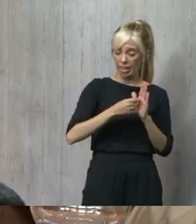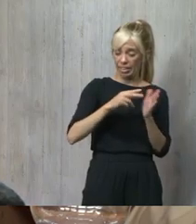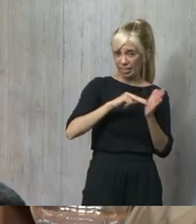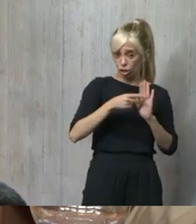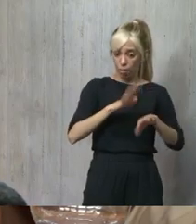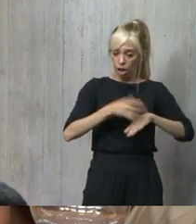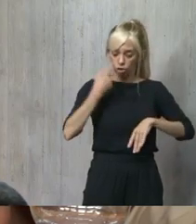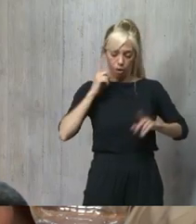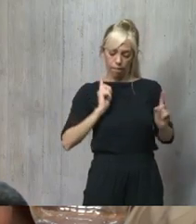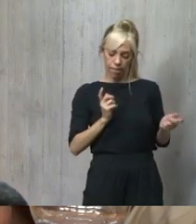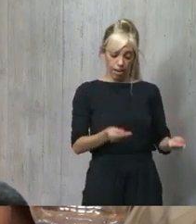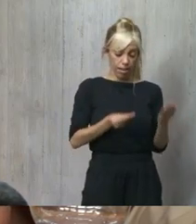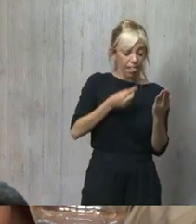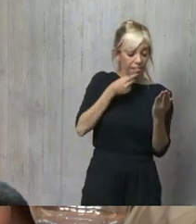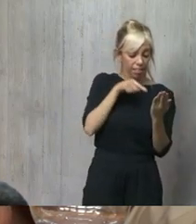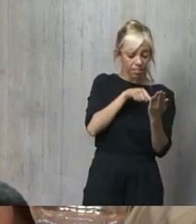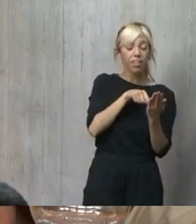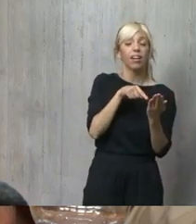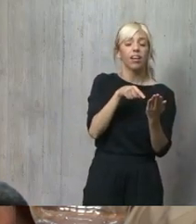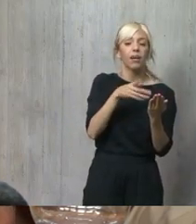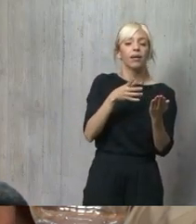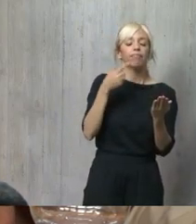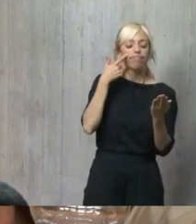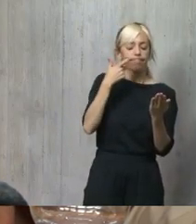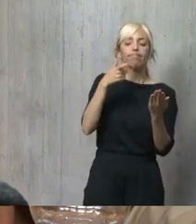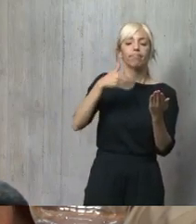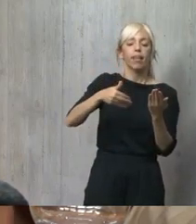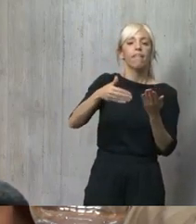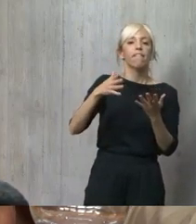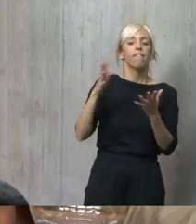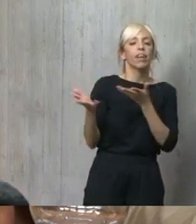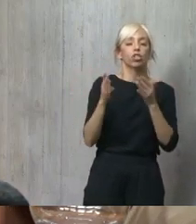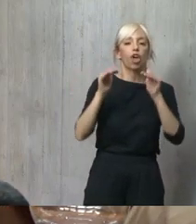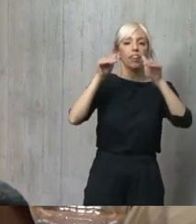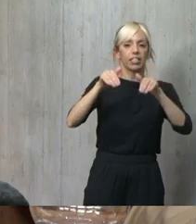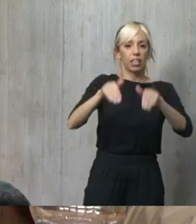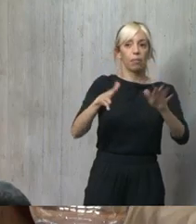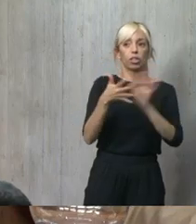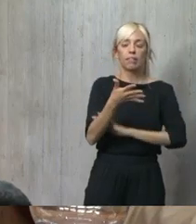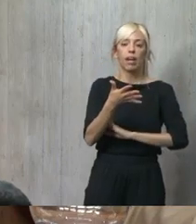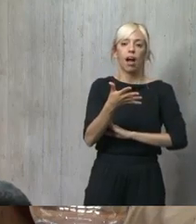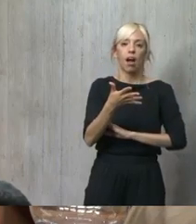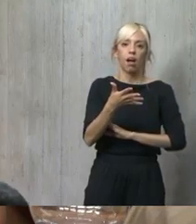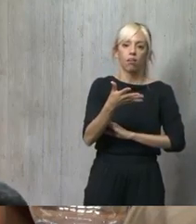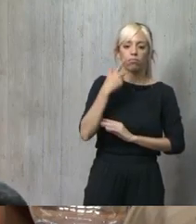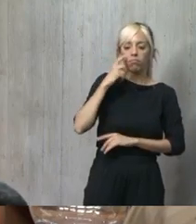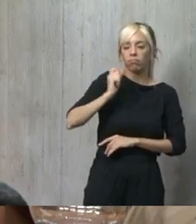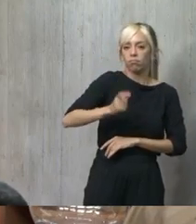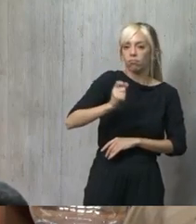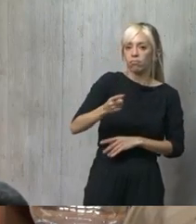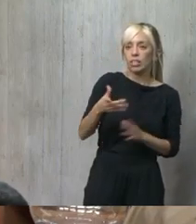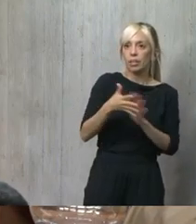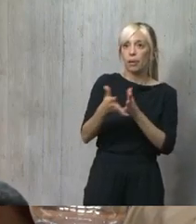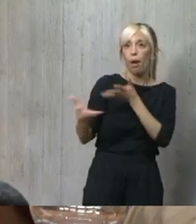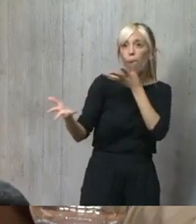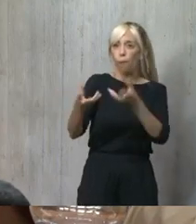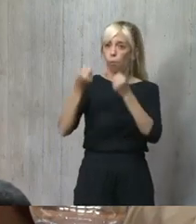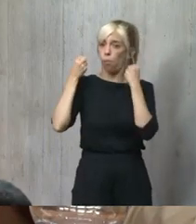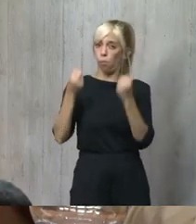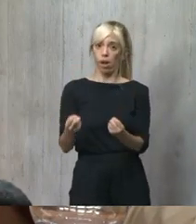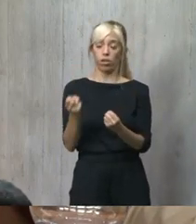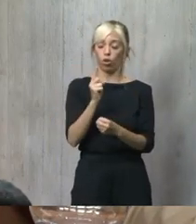lo que prevemos es que va a haber otra vez vientos descendentes, pero son fenómenos habituales sin que haya presencia de viento dominante, porque en la